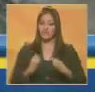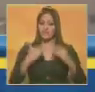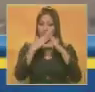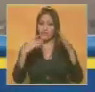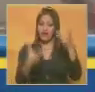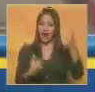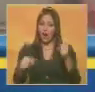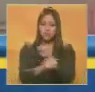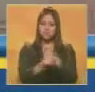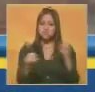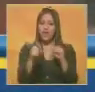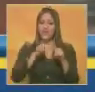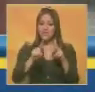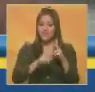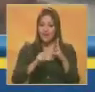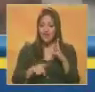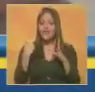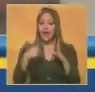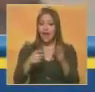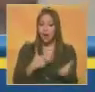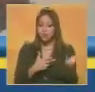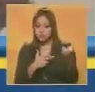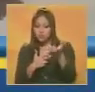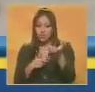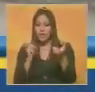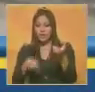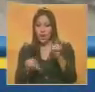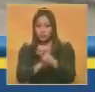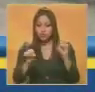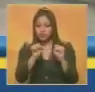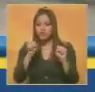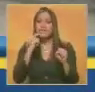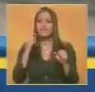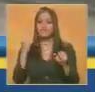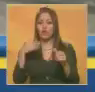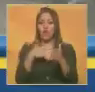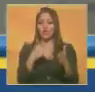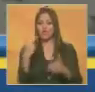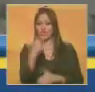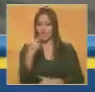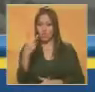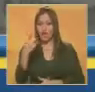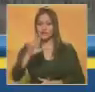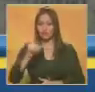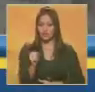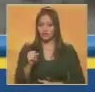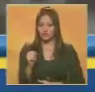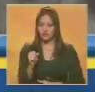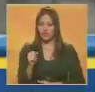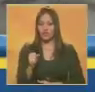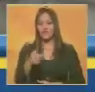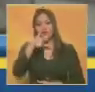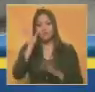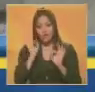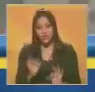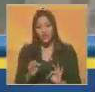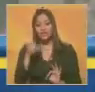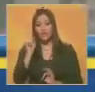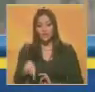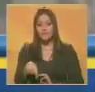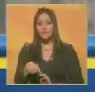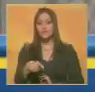carro bomba y varios ataques con armas ligeras y explosivos contra otras comisarías, así como las oficinas del Servicio Estatal de Seguridad y también